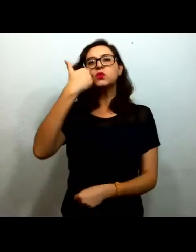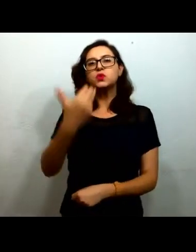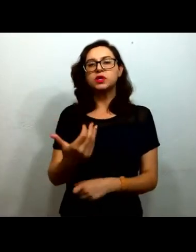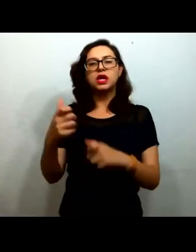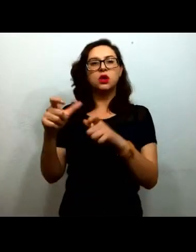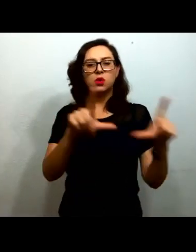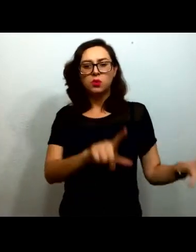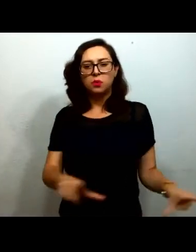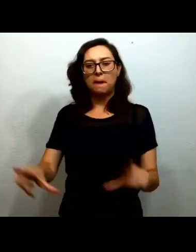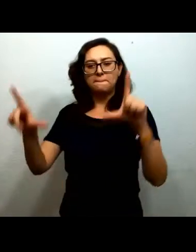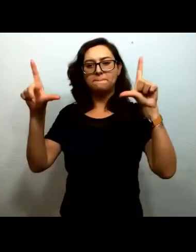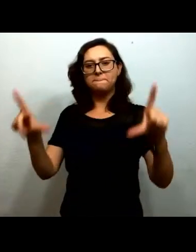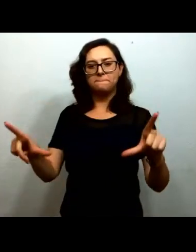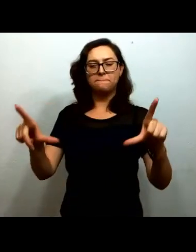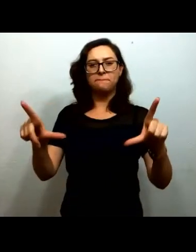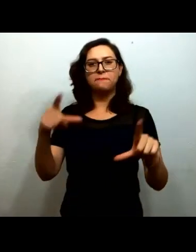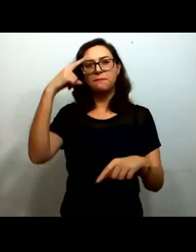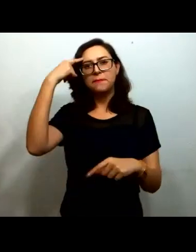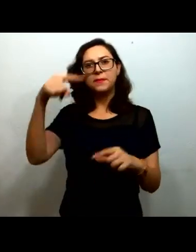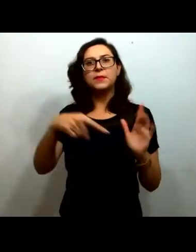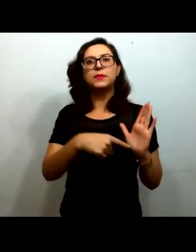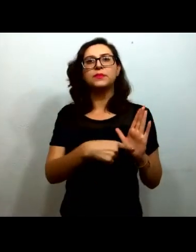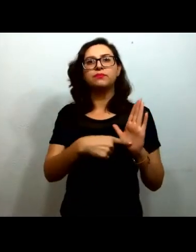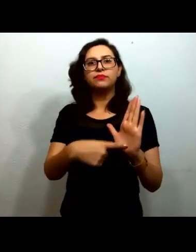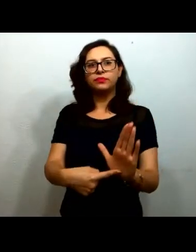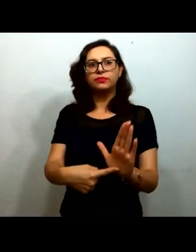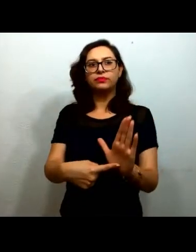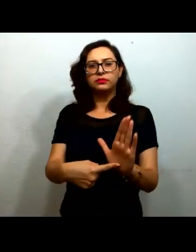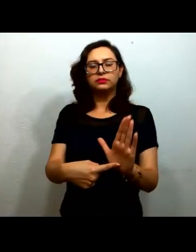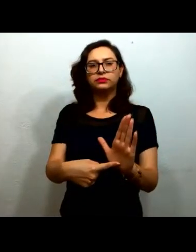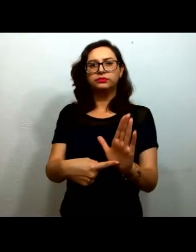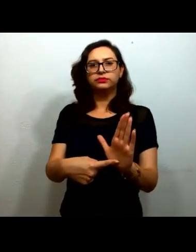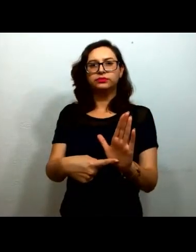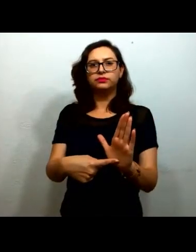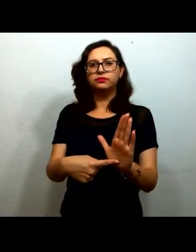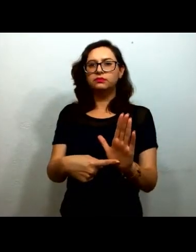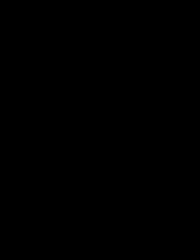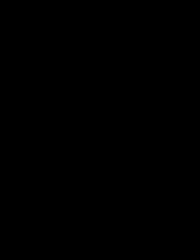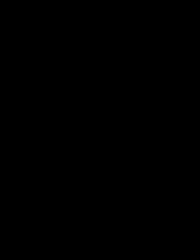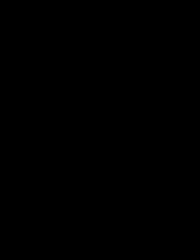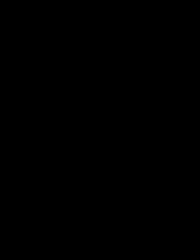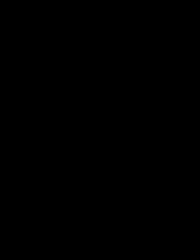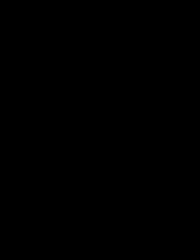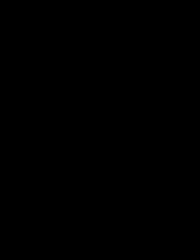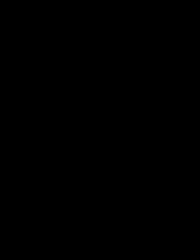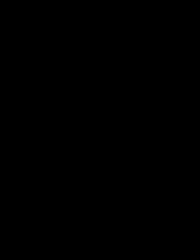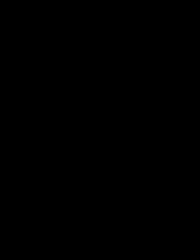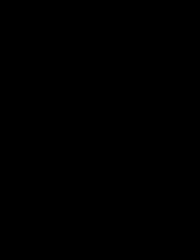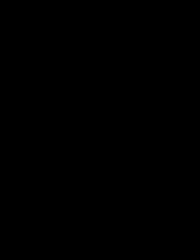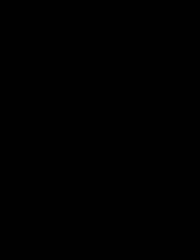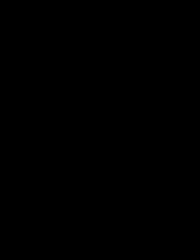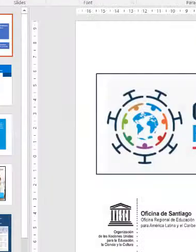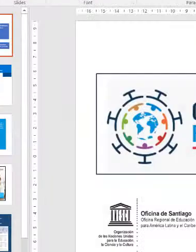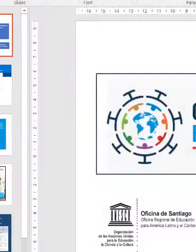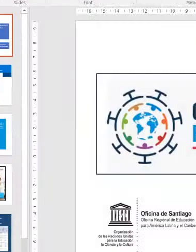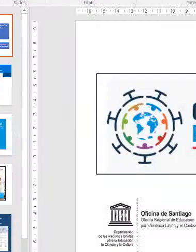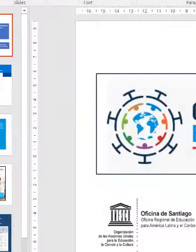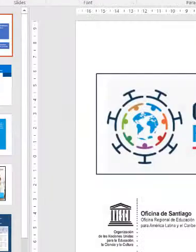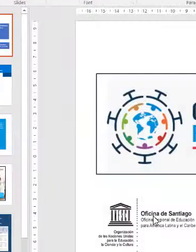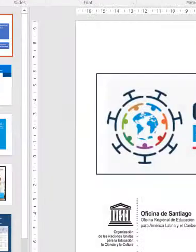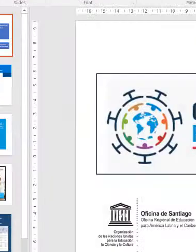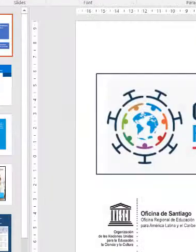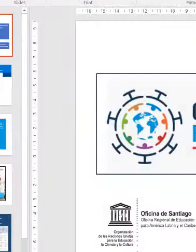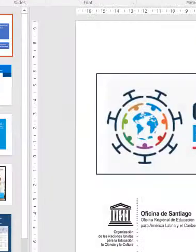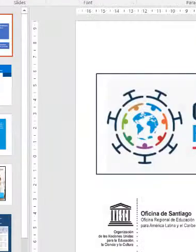para resumir muy brevemente algunos documentos que